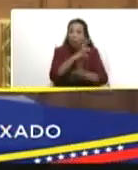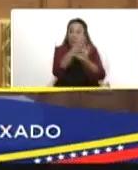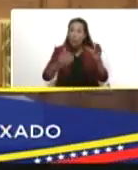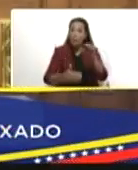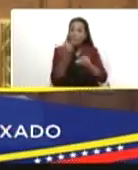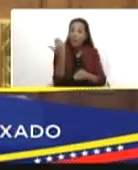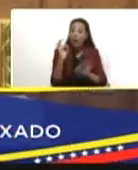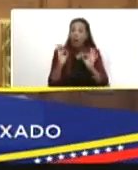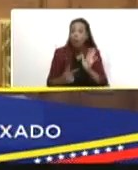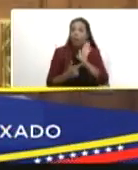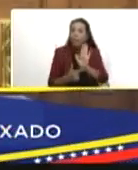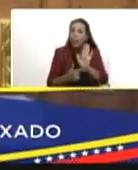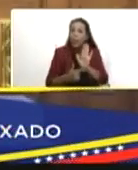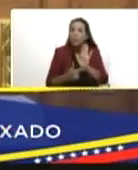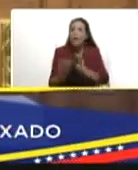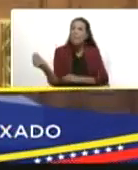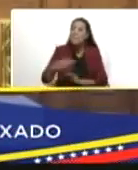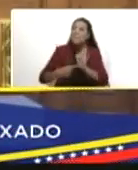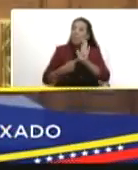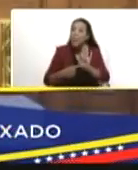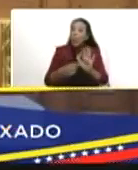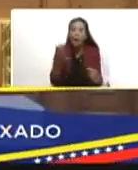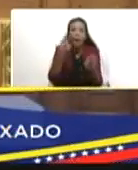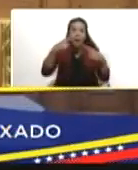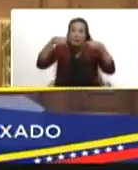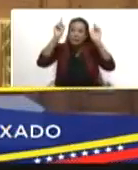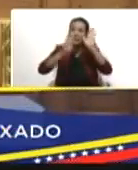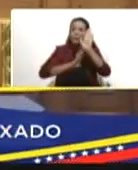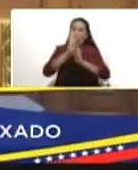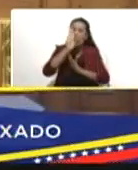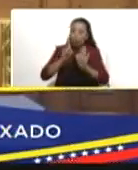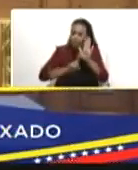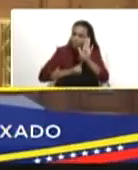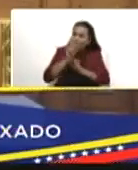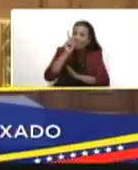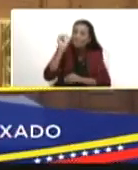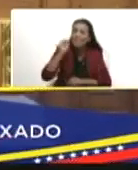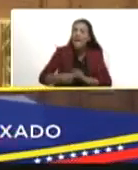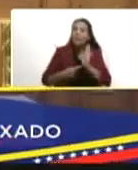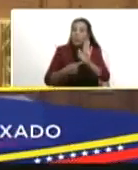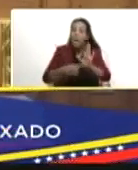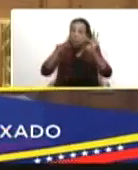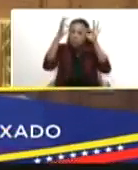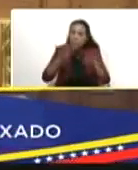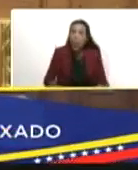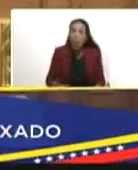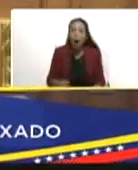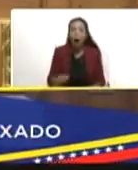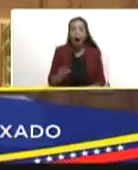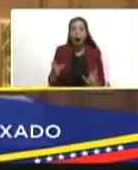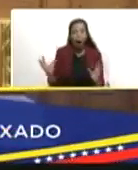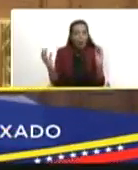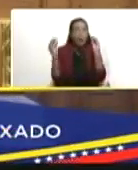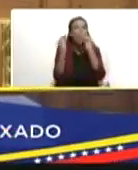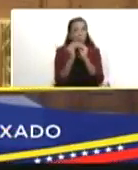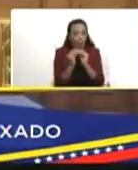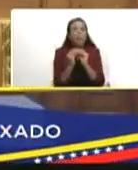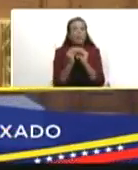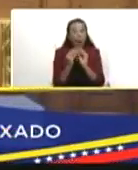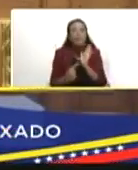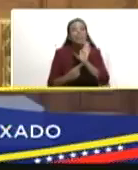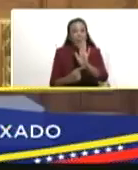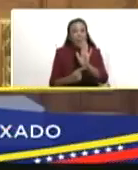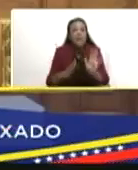mecanismo que ha demostrado ser exitoso que ha demostrado su pertinencia y que ha